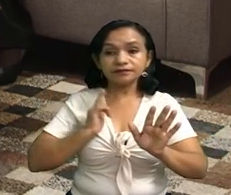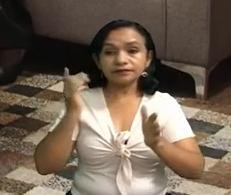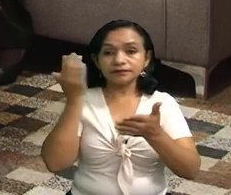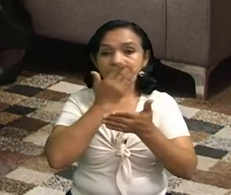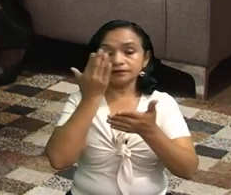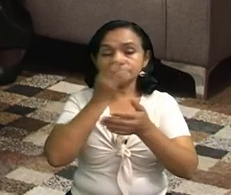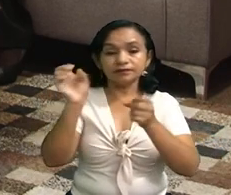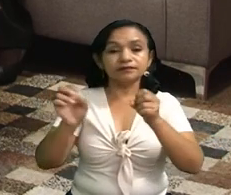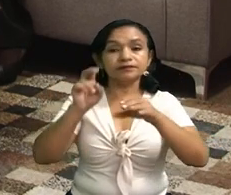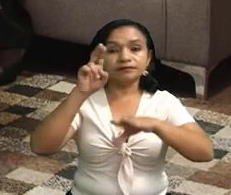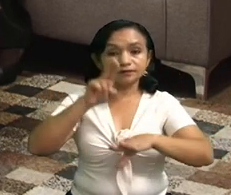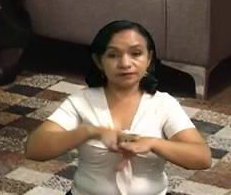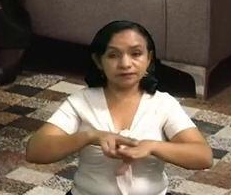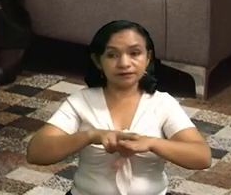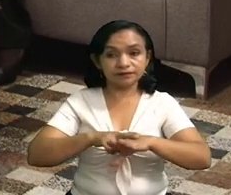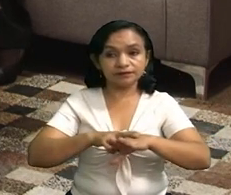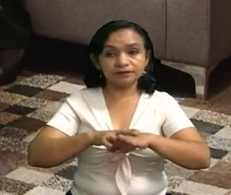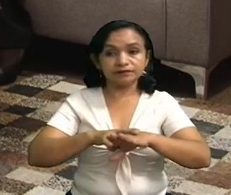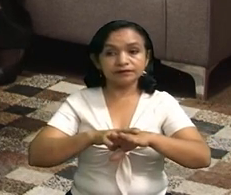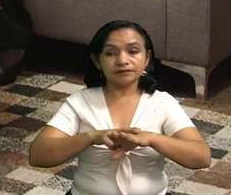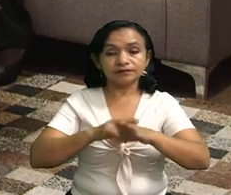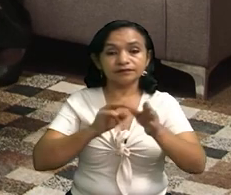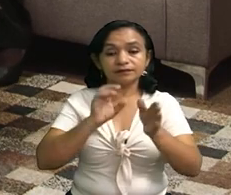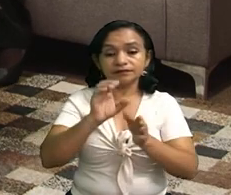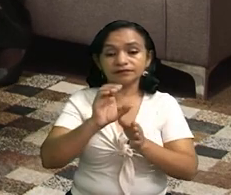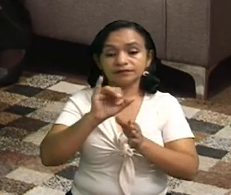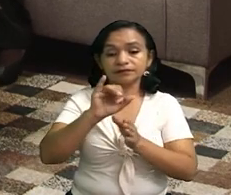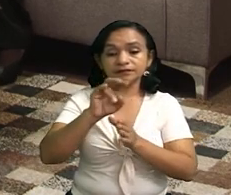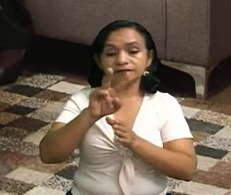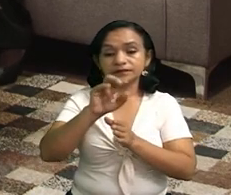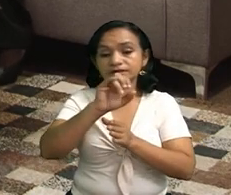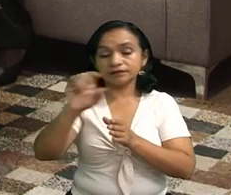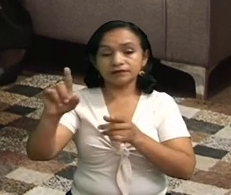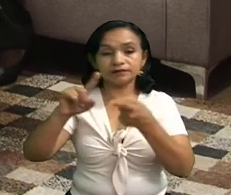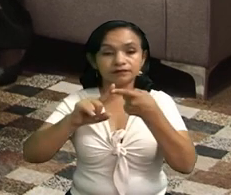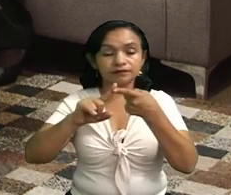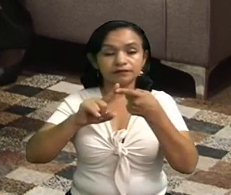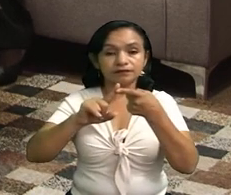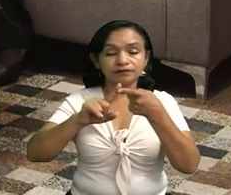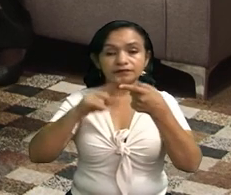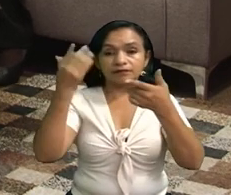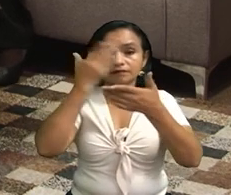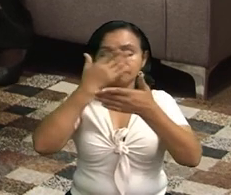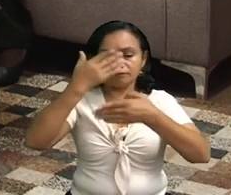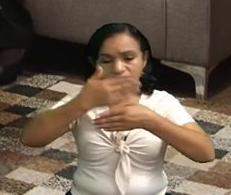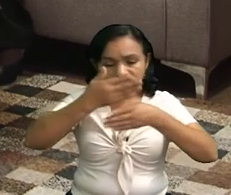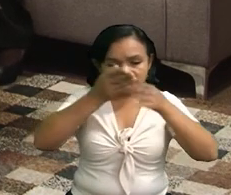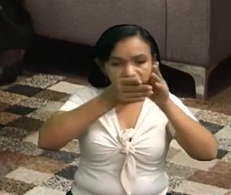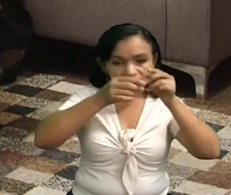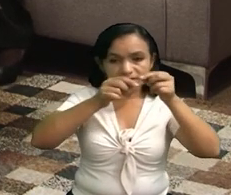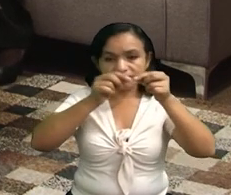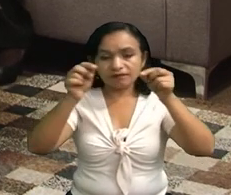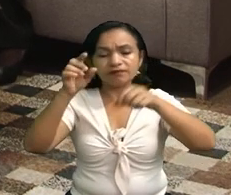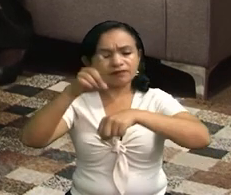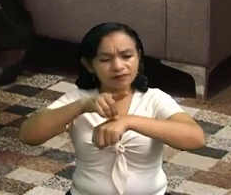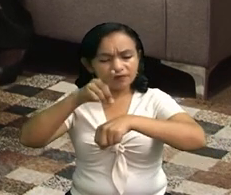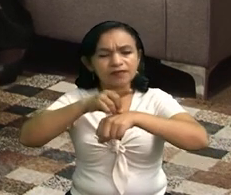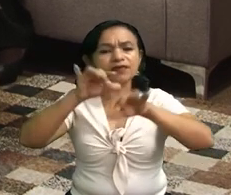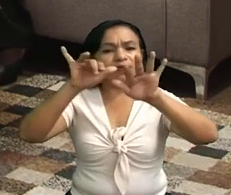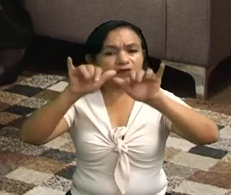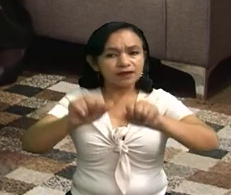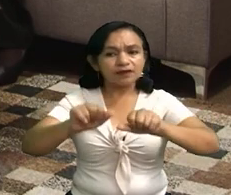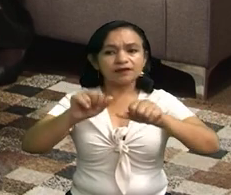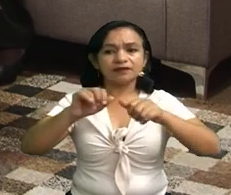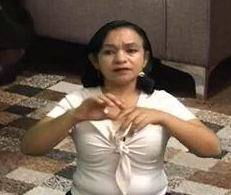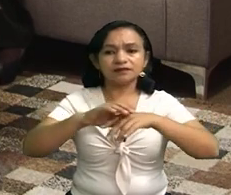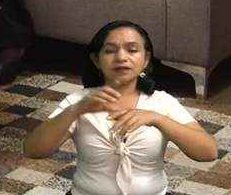que son nacionales, principalmente ingeniería civil, arquitectura ya la tenemos en varias facultades, medicina también la